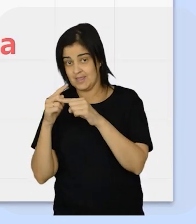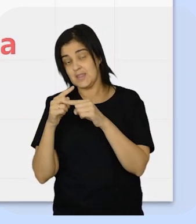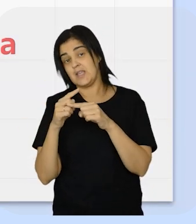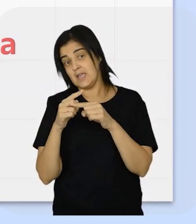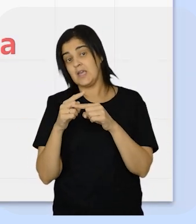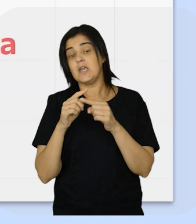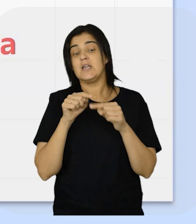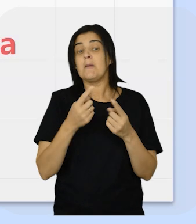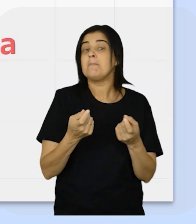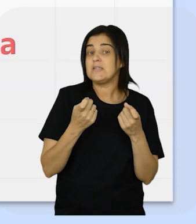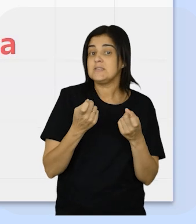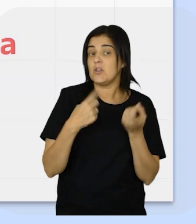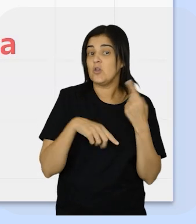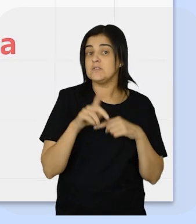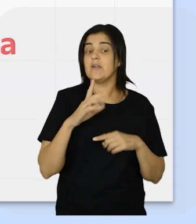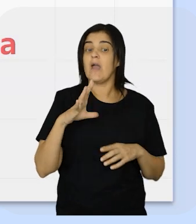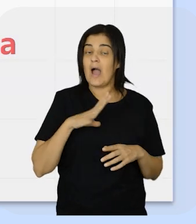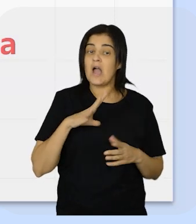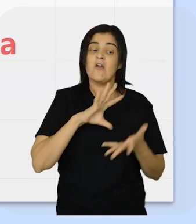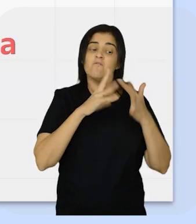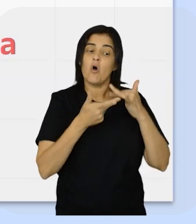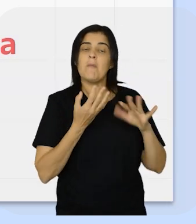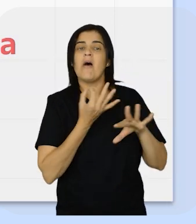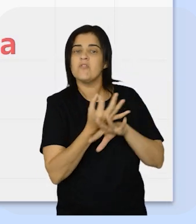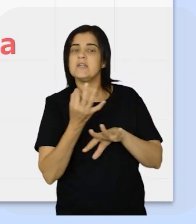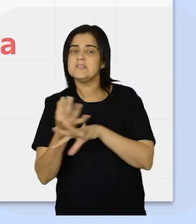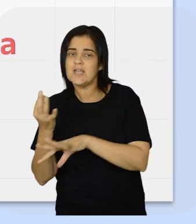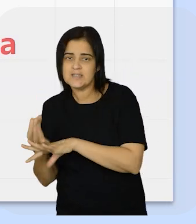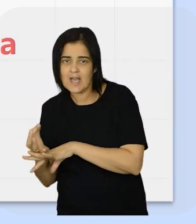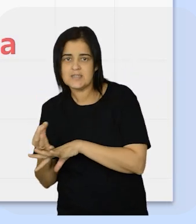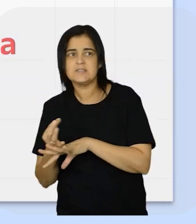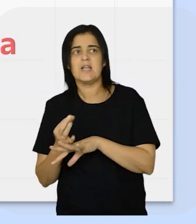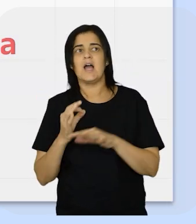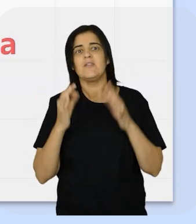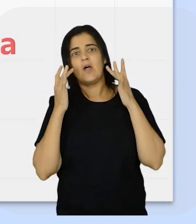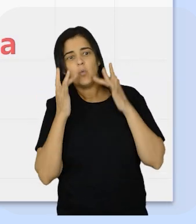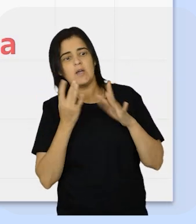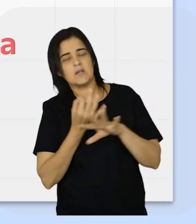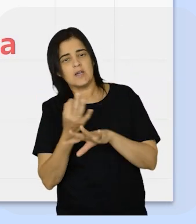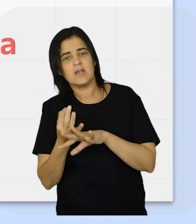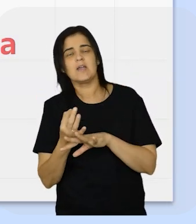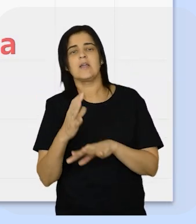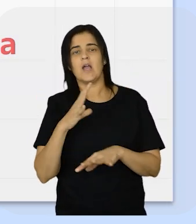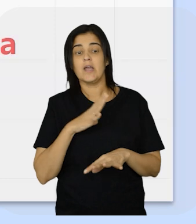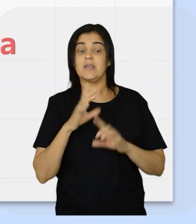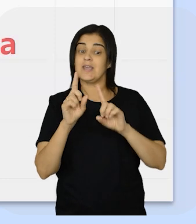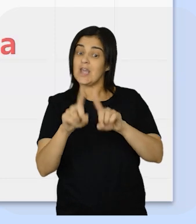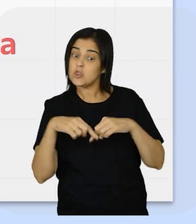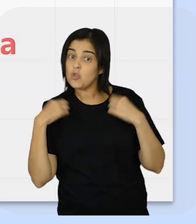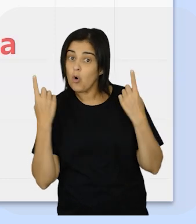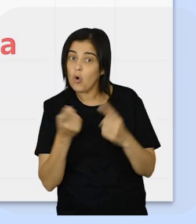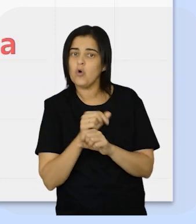que existan formas de enseñanza, filosofías de enseñanza que nos lleven a que